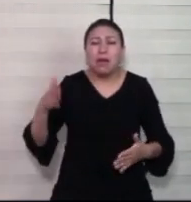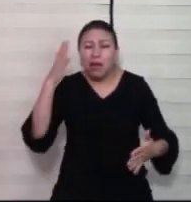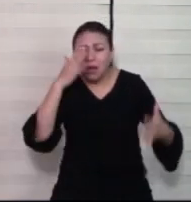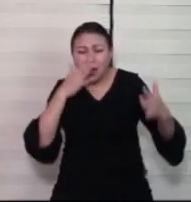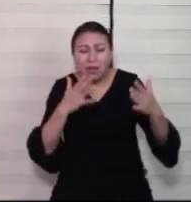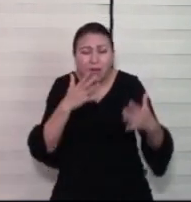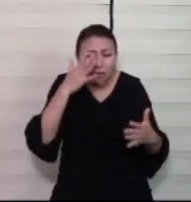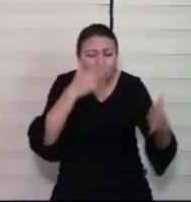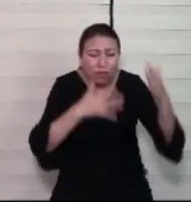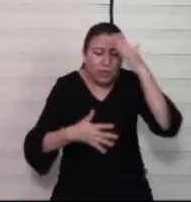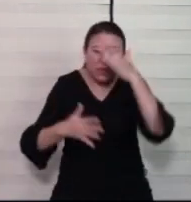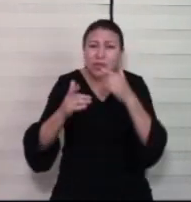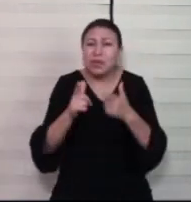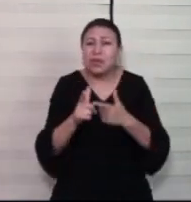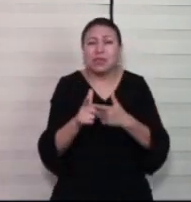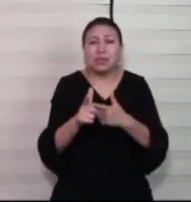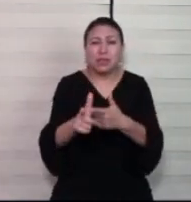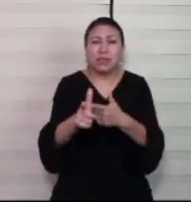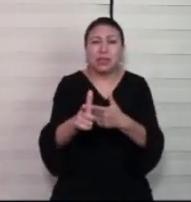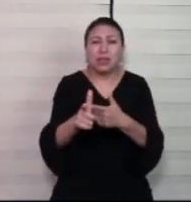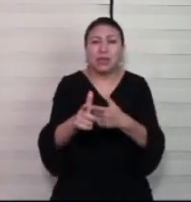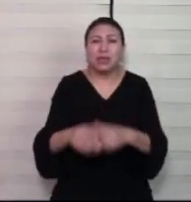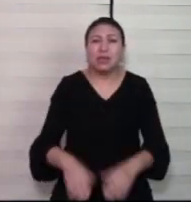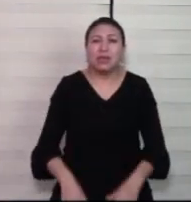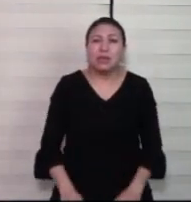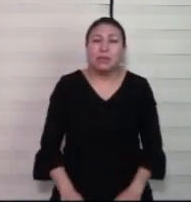Los efectos son reales y palpables.